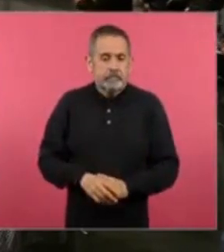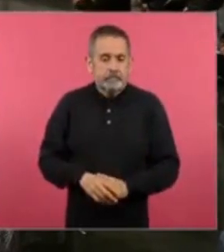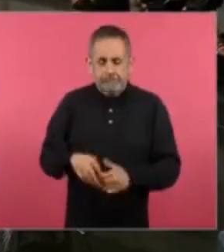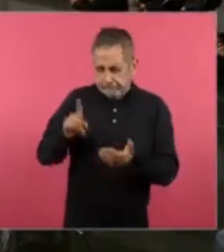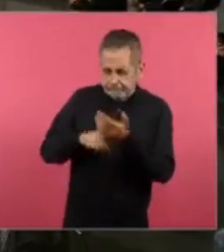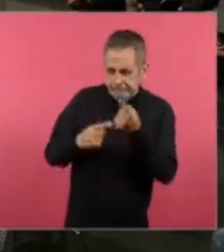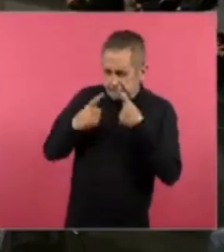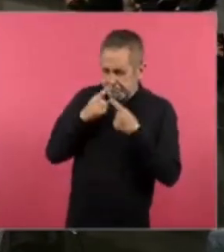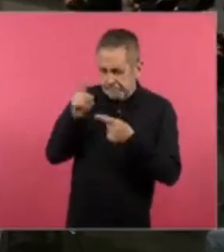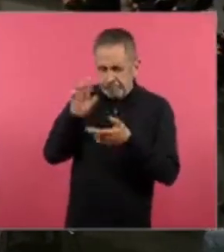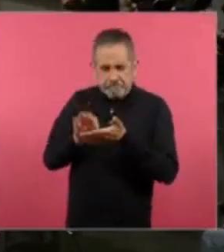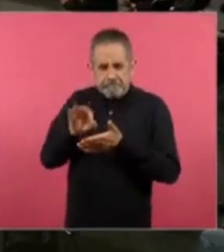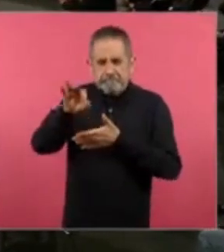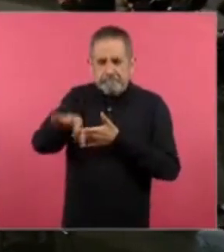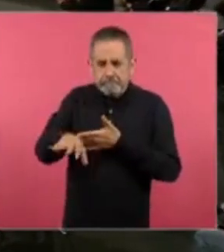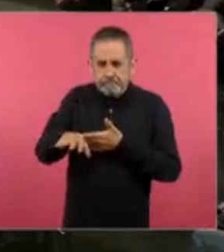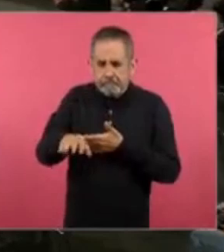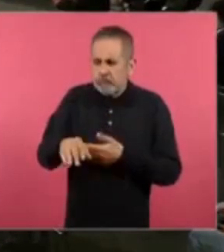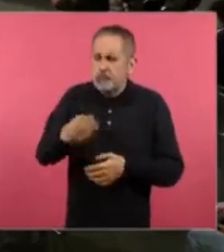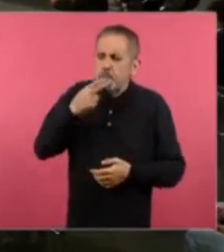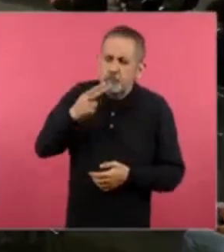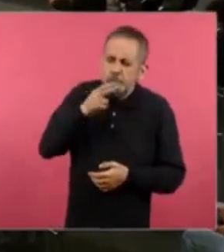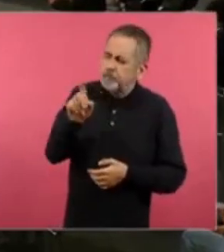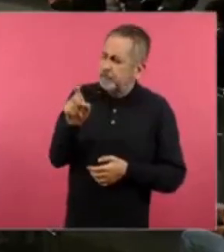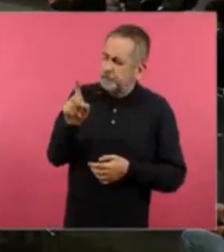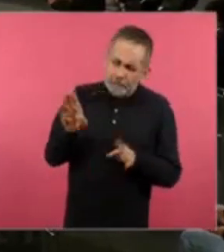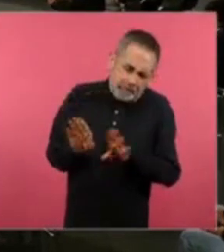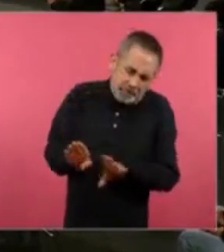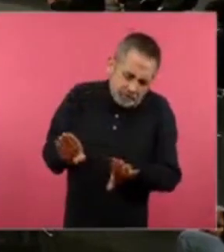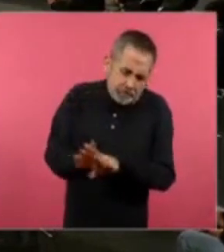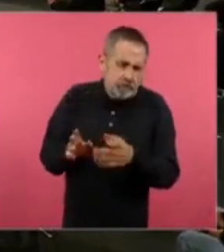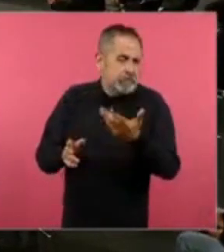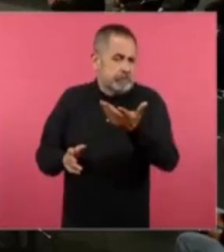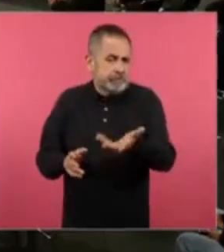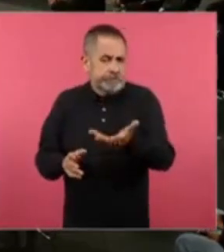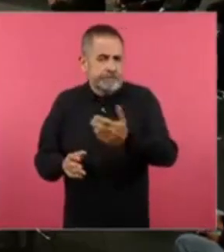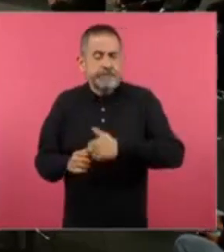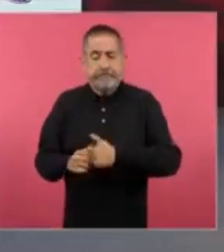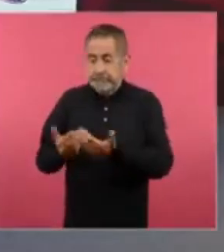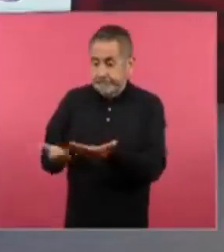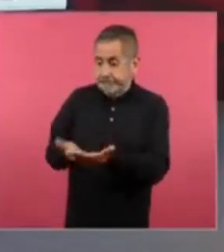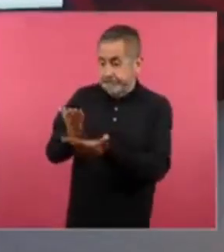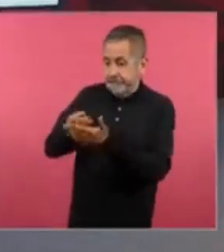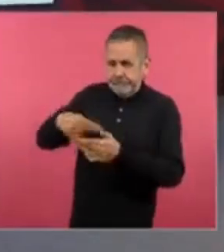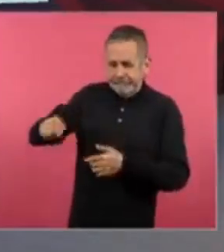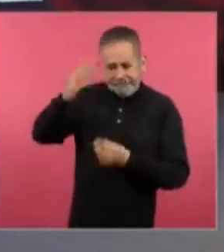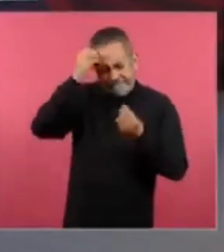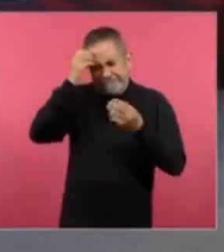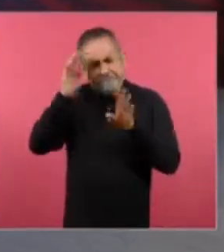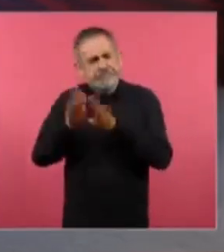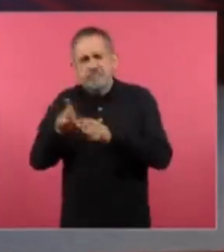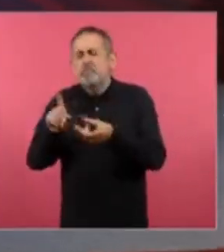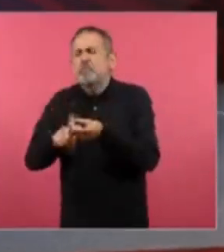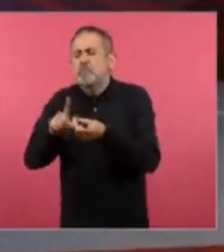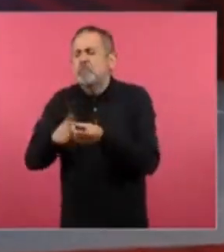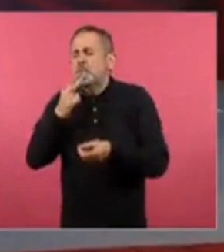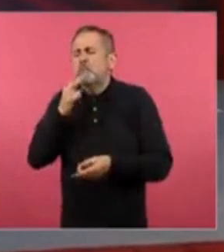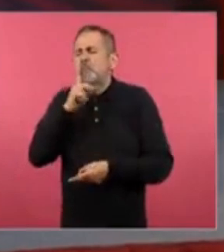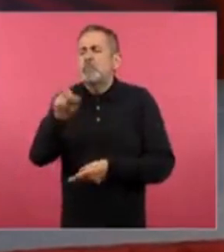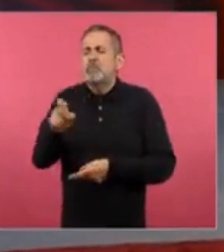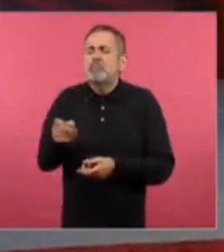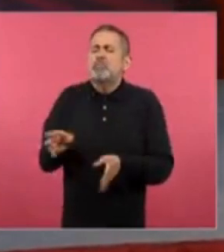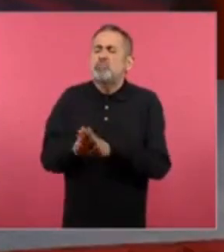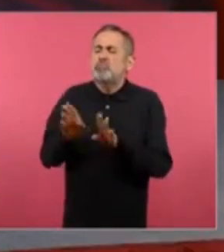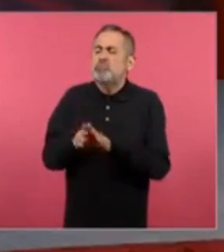Problematizamos acá también los hábitos de consumo, porque propone a los alumnos reflexionar sobre, bueno, qué tanta